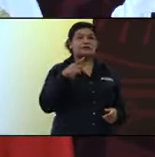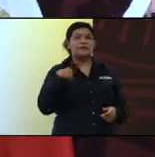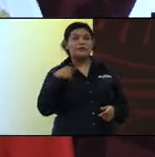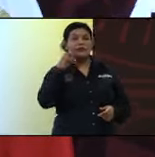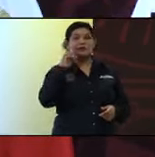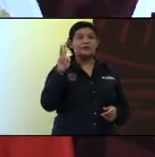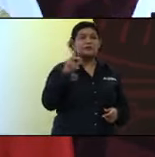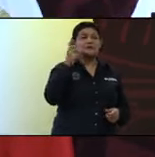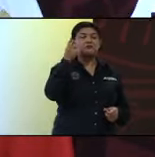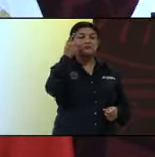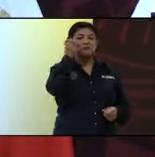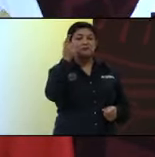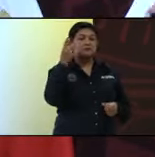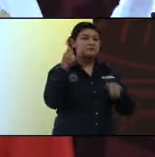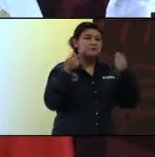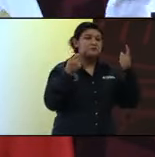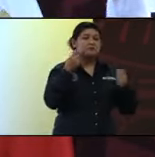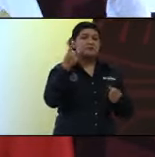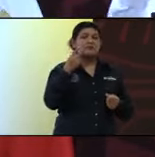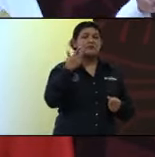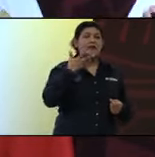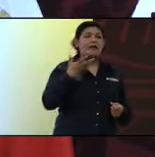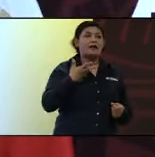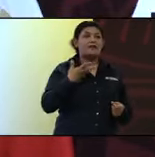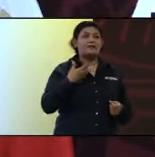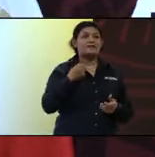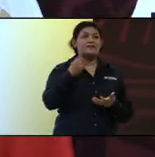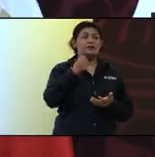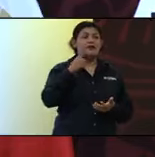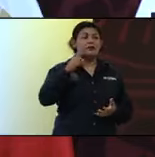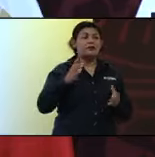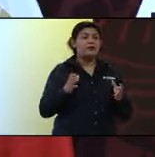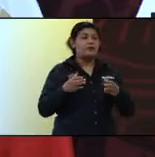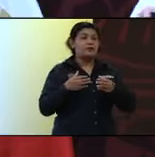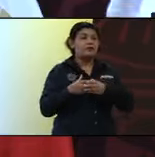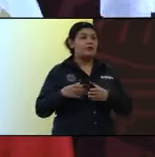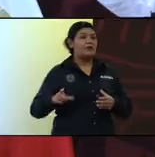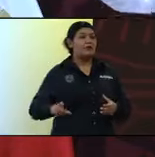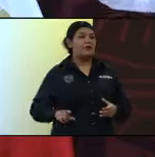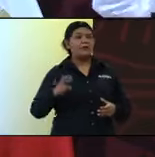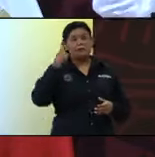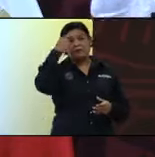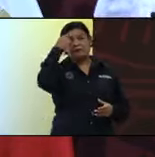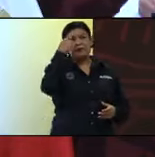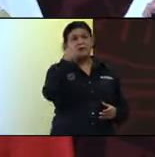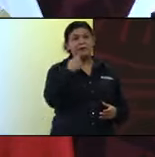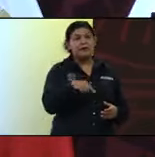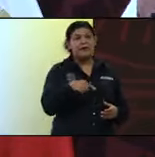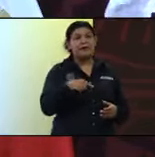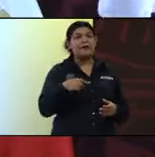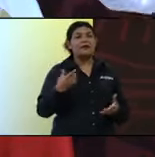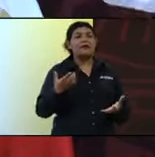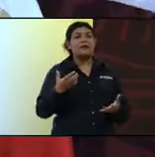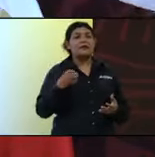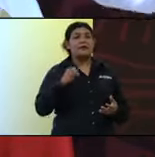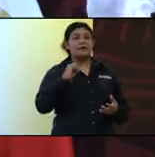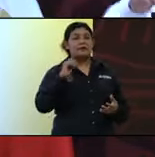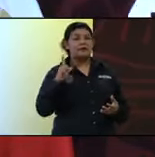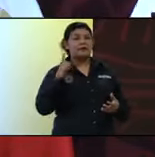en consideración al pueblo. Tenemos un recurso que aprobamos en Cabildo para originalmente lo teníamos programado para